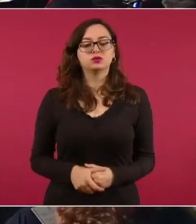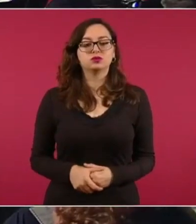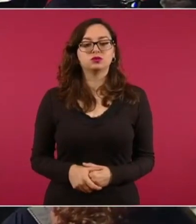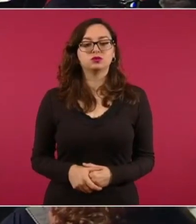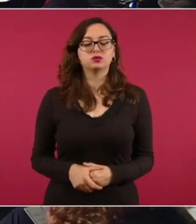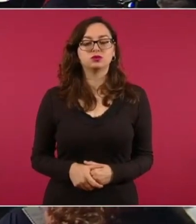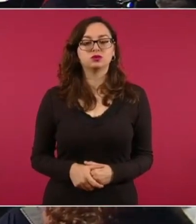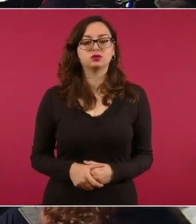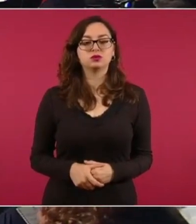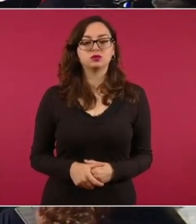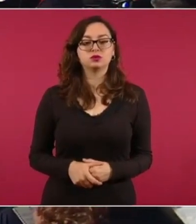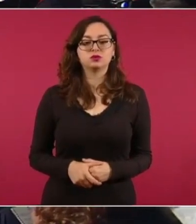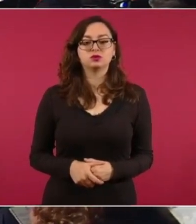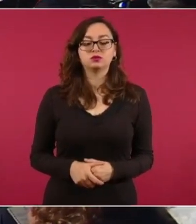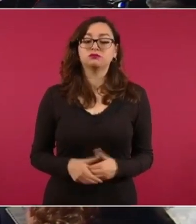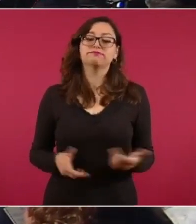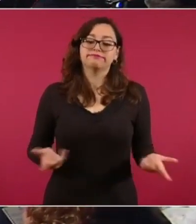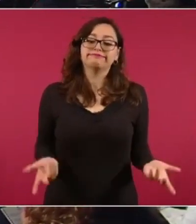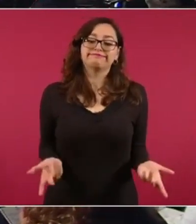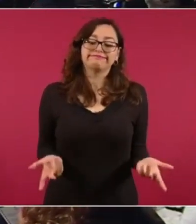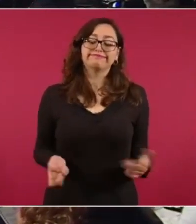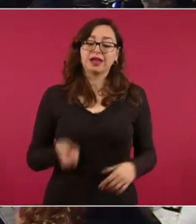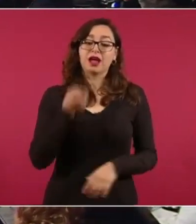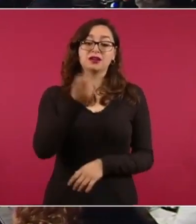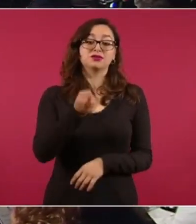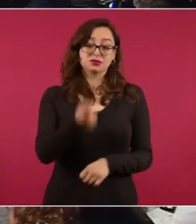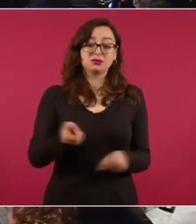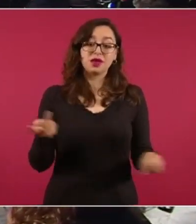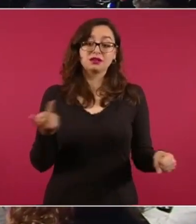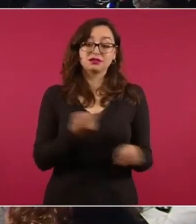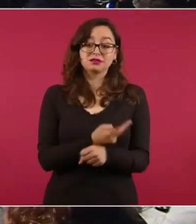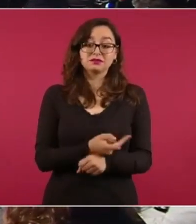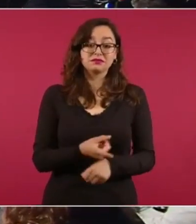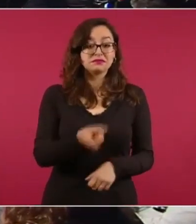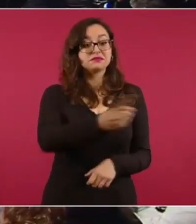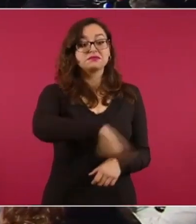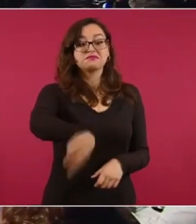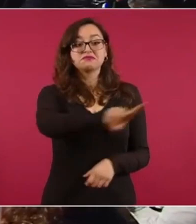O sea, eso es lo que está pasando.